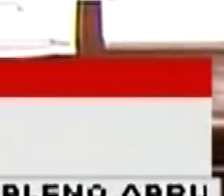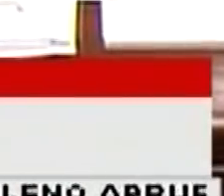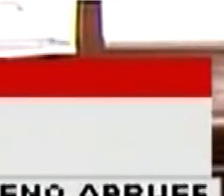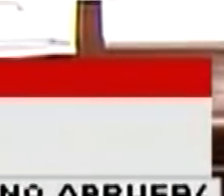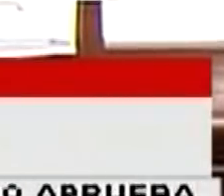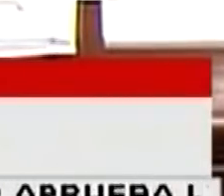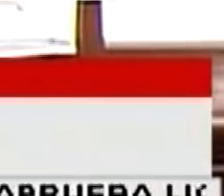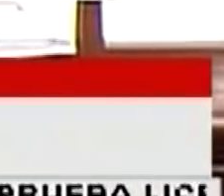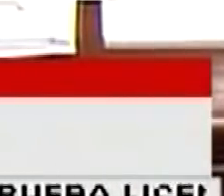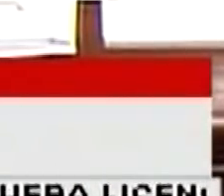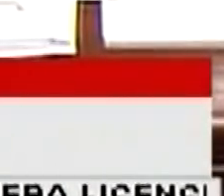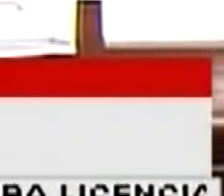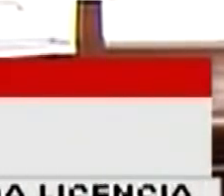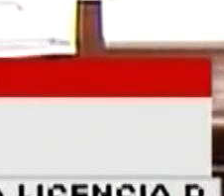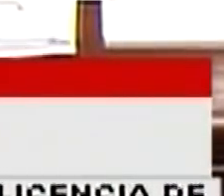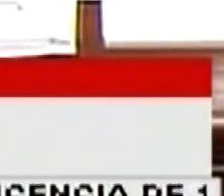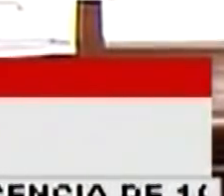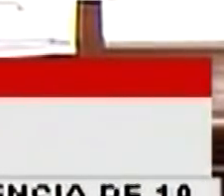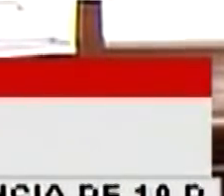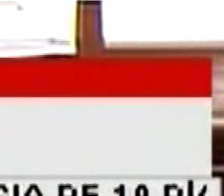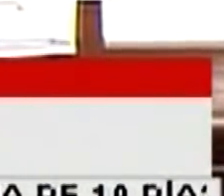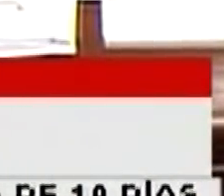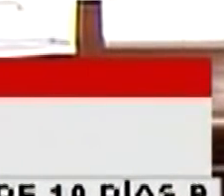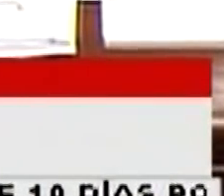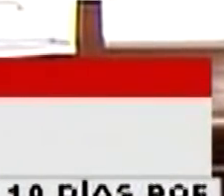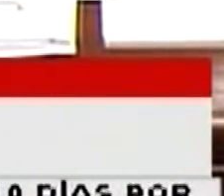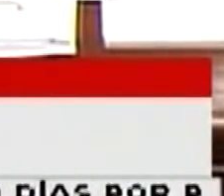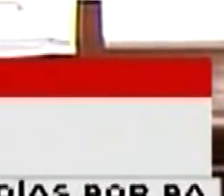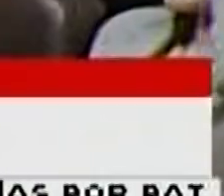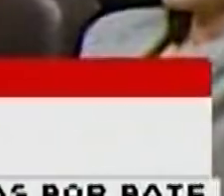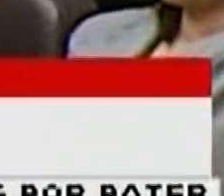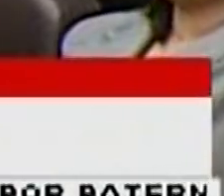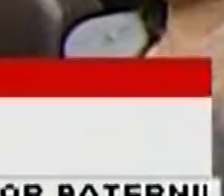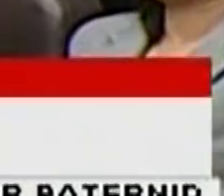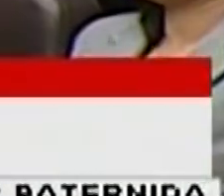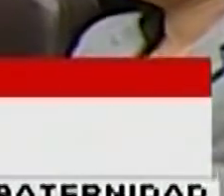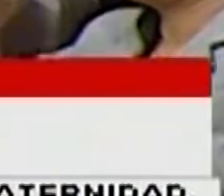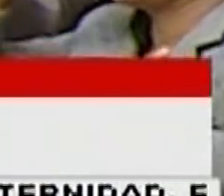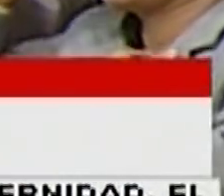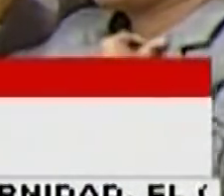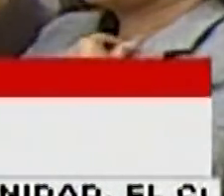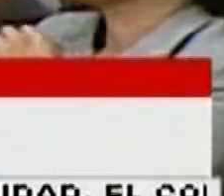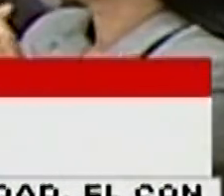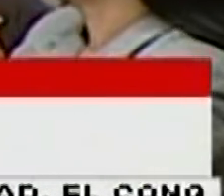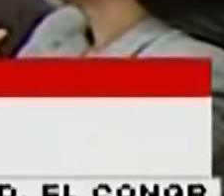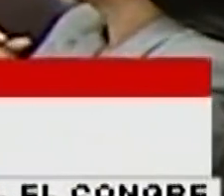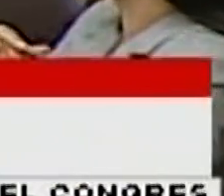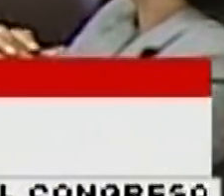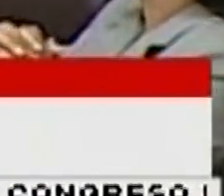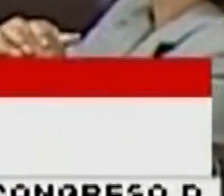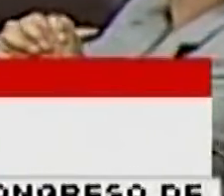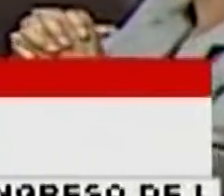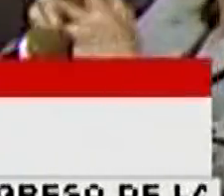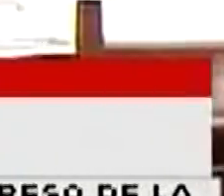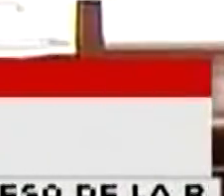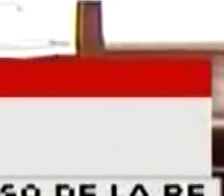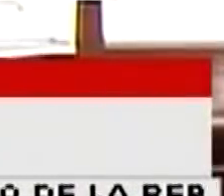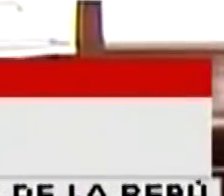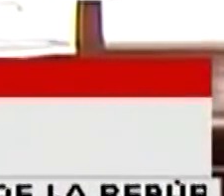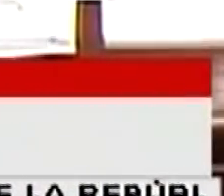Busto, verde. Verde. Ávila, verde. Palma, verde. Echevarría,